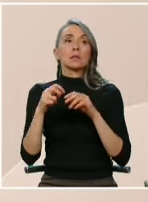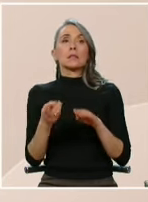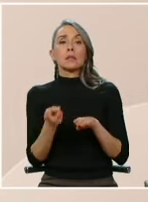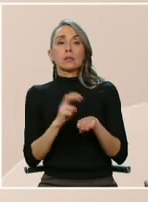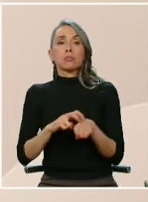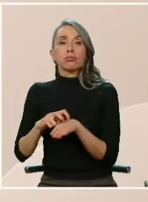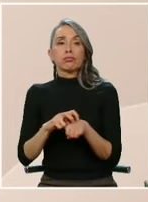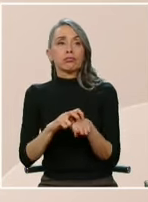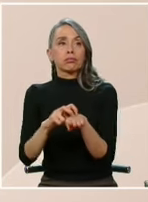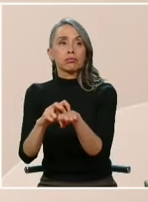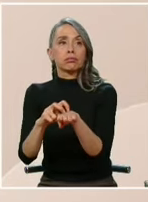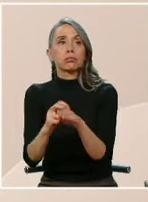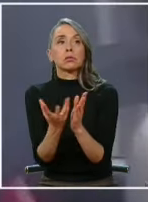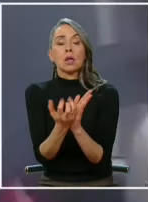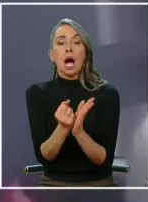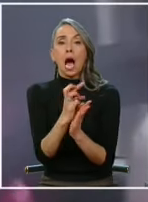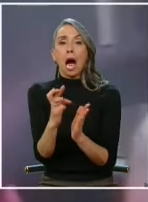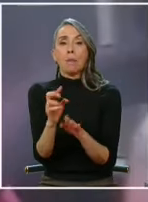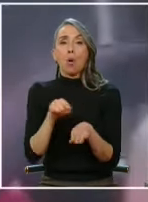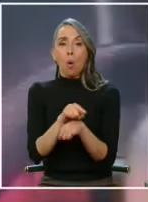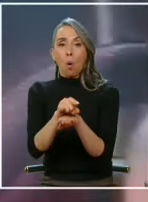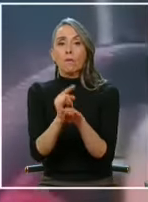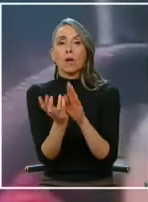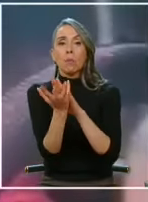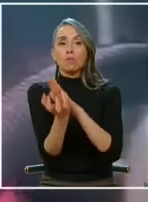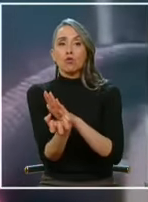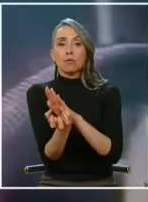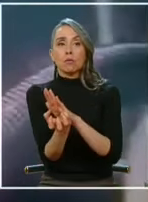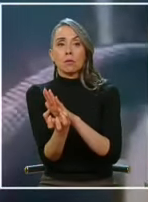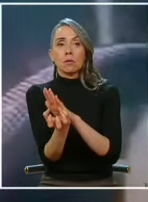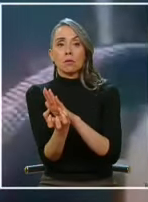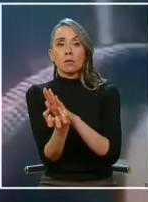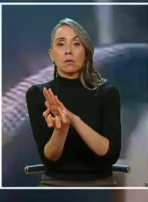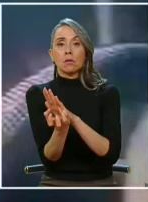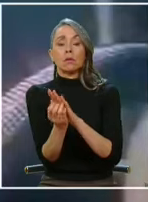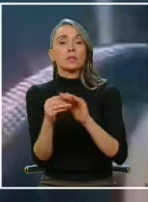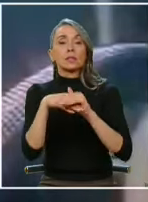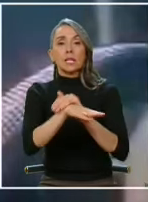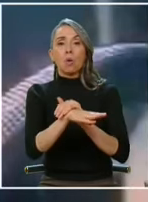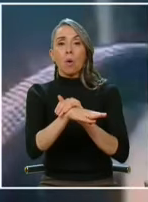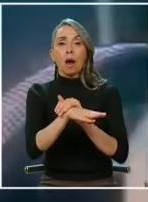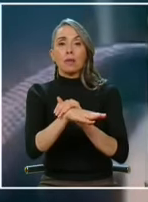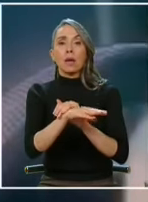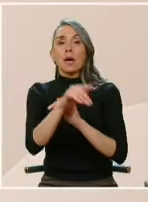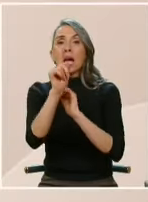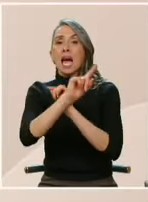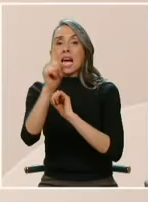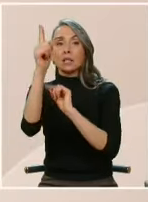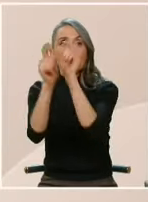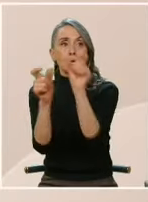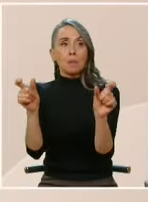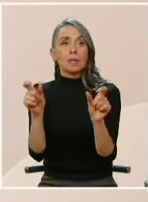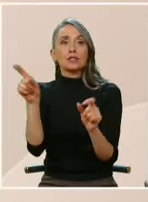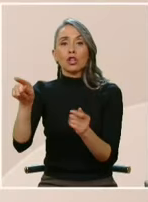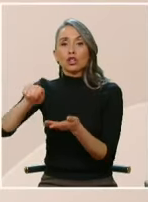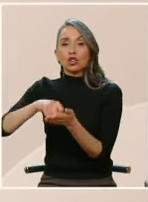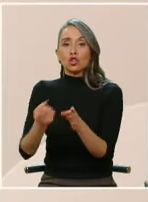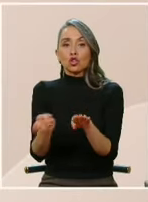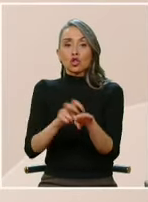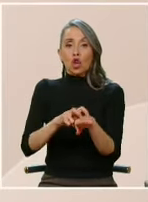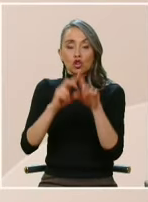viaje realizado con la app de Uber la grabación queda absolutamente encriptada y nadie ni siquiera el socio